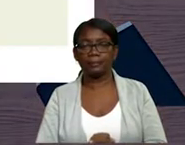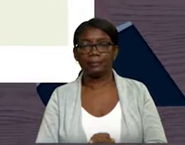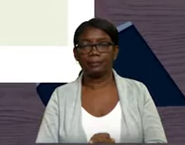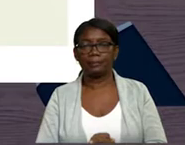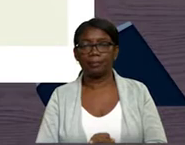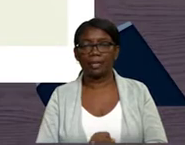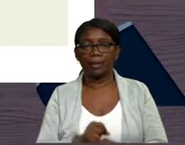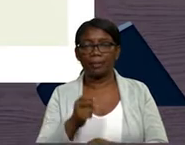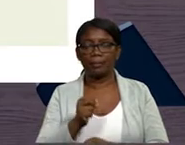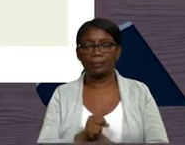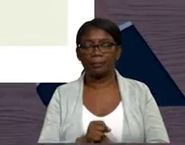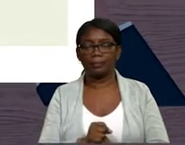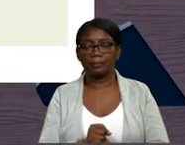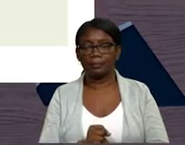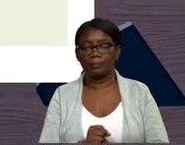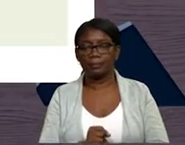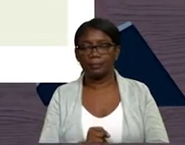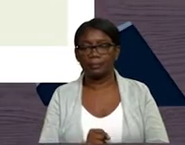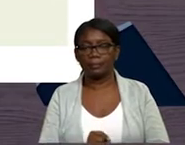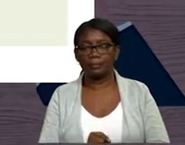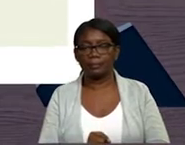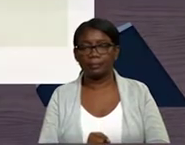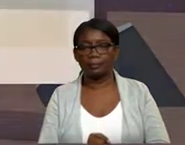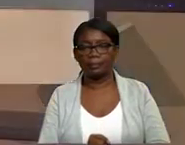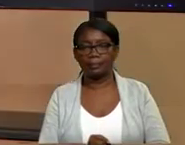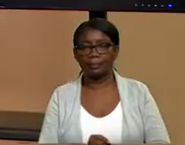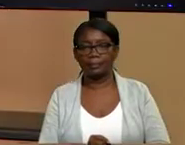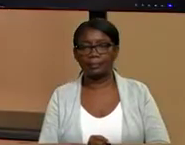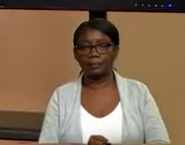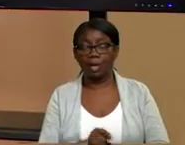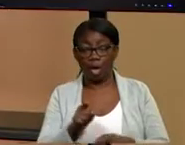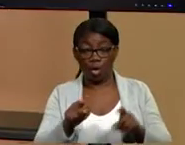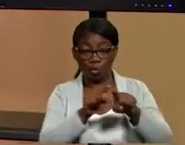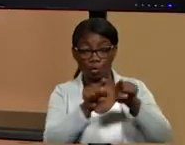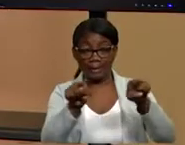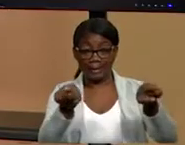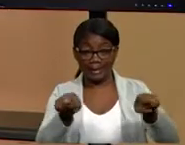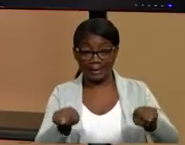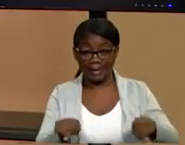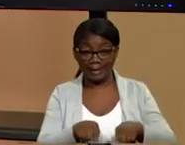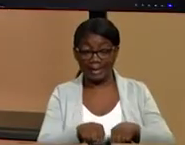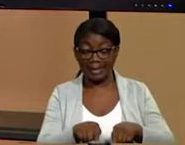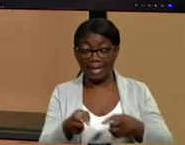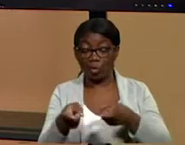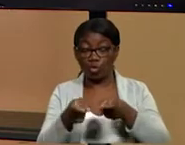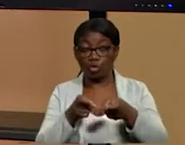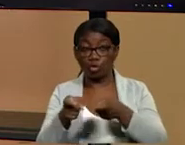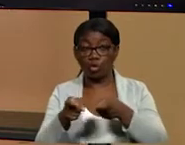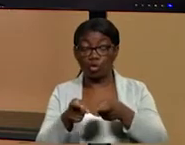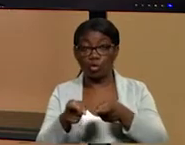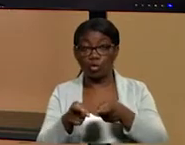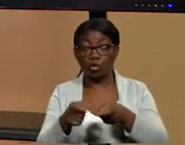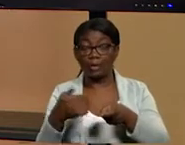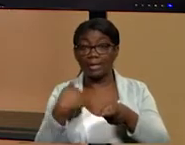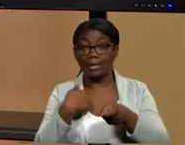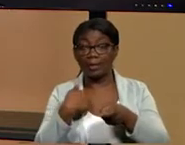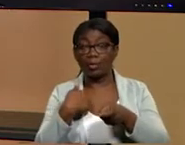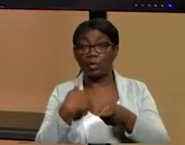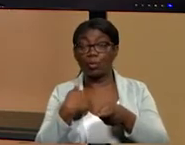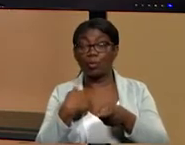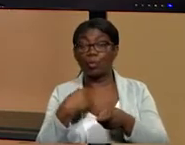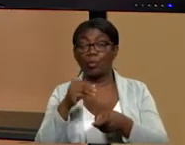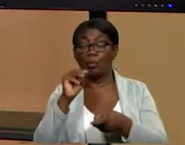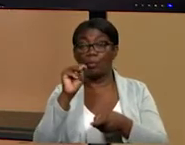Para verificar en primera instancia los componentes en la tarjeta de control, definitivamente que tenemos que tener un multímetro.